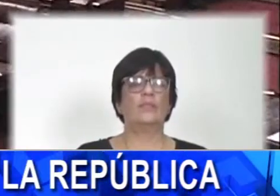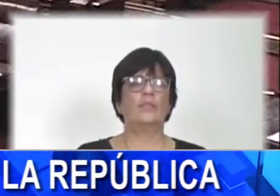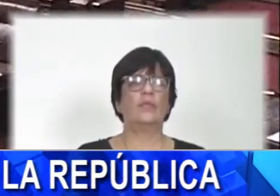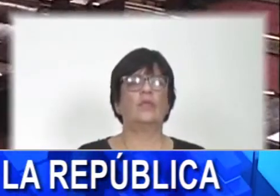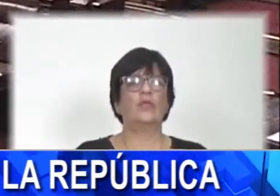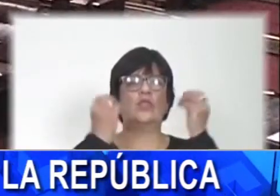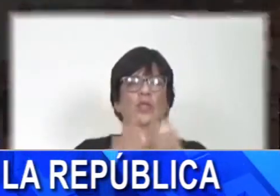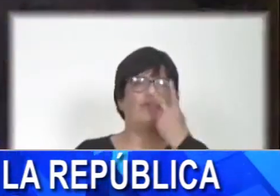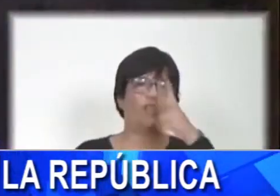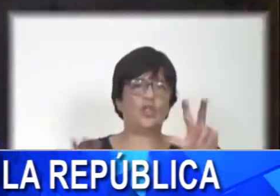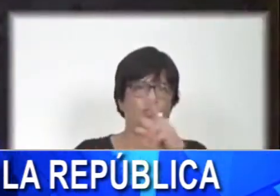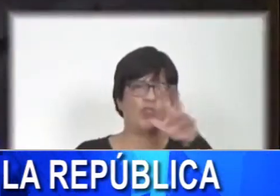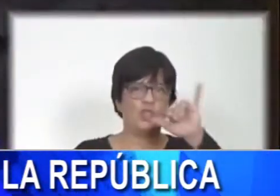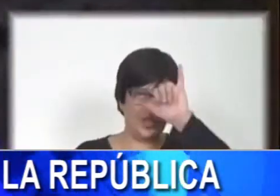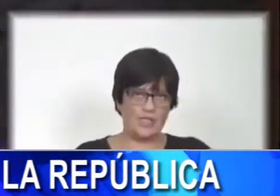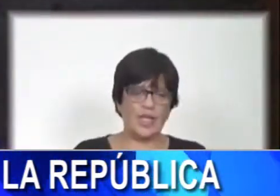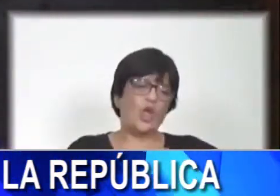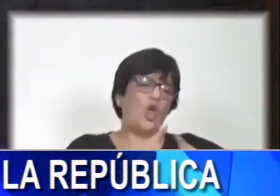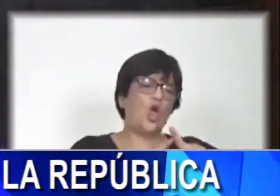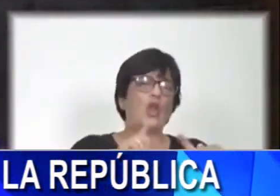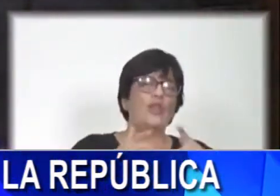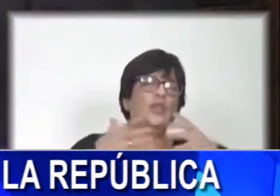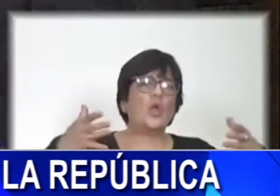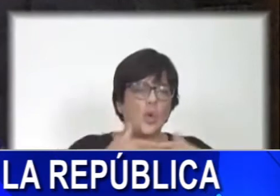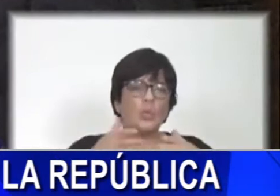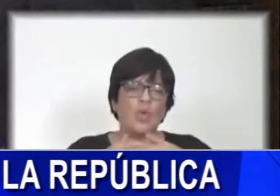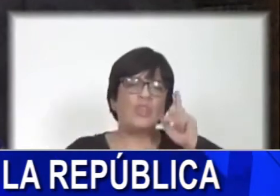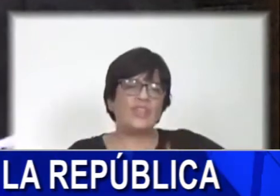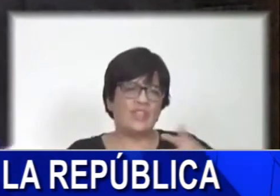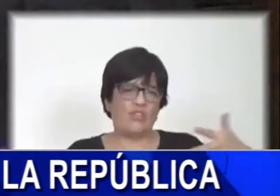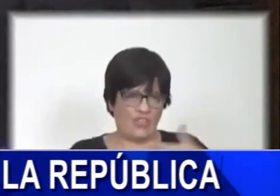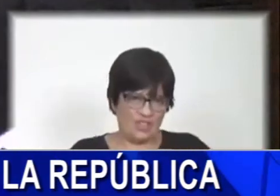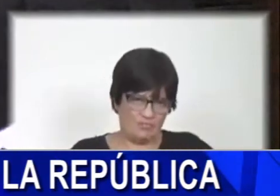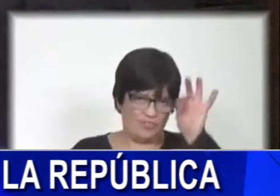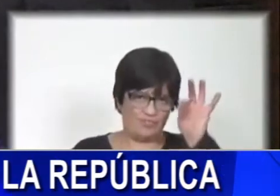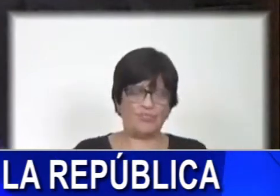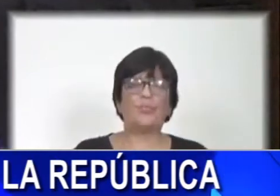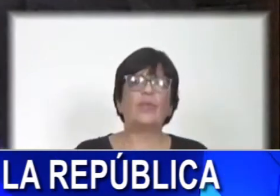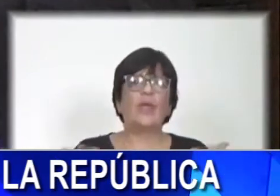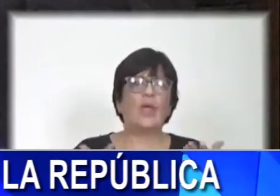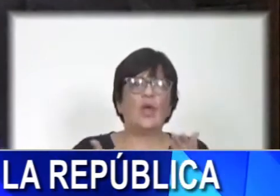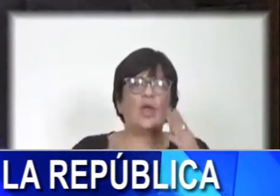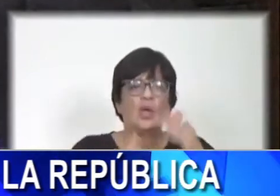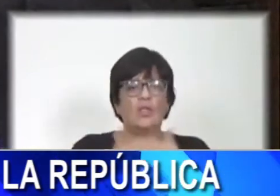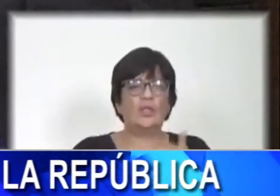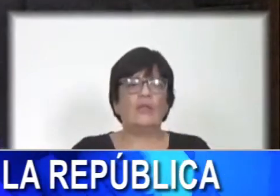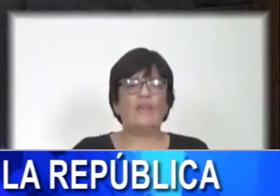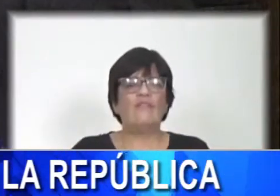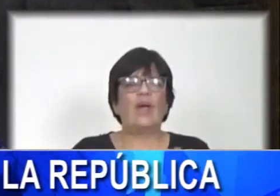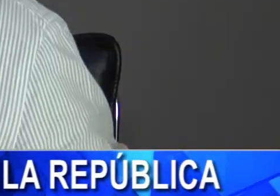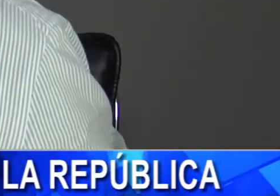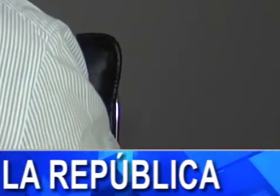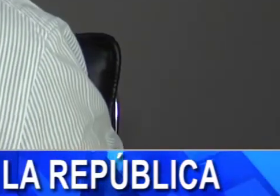una intervención del Registro Civil, del OPP, del Gobierno Nacional, del Ministerio de Trabajo, de BPS y de las intendencias, que son las